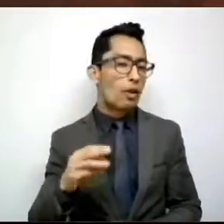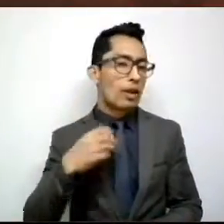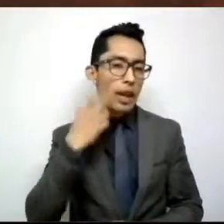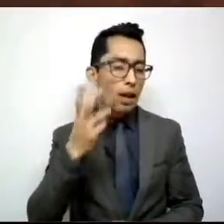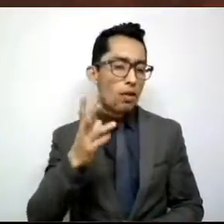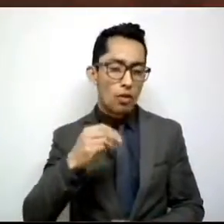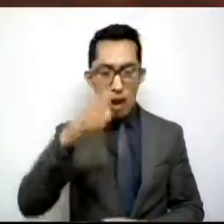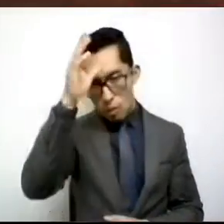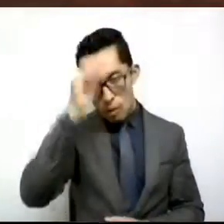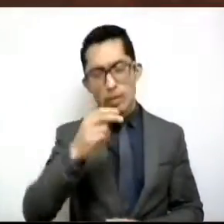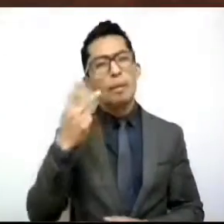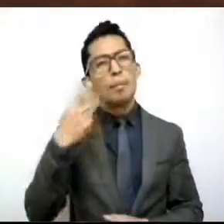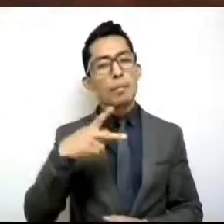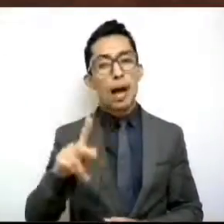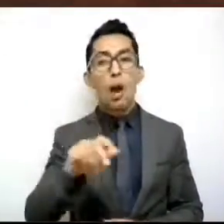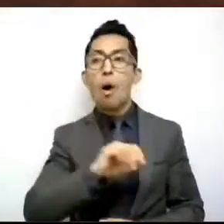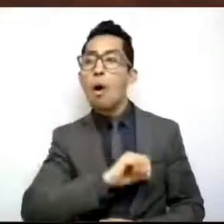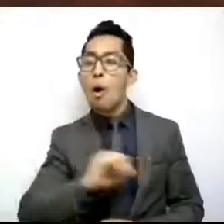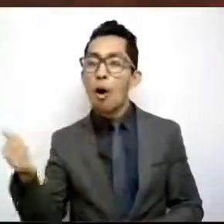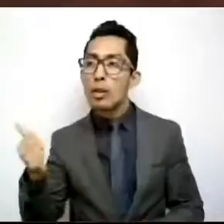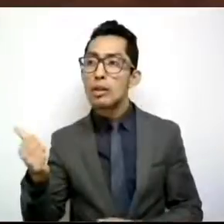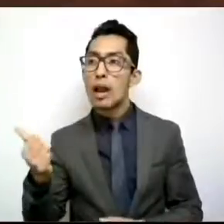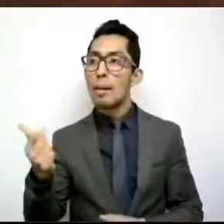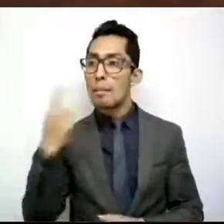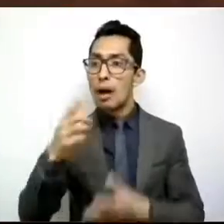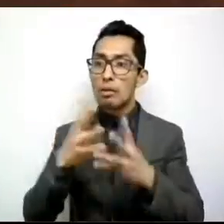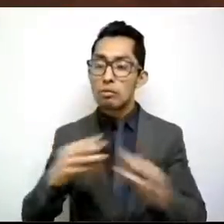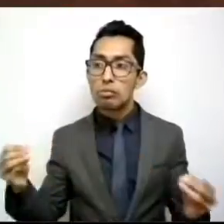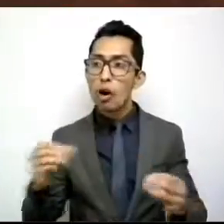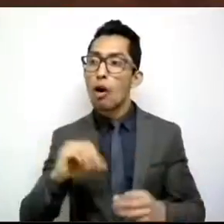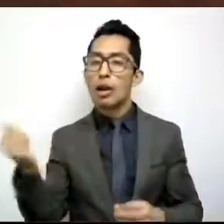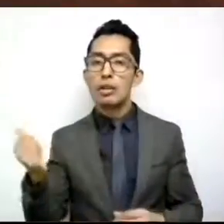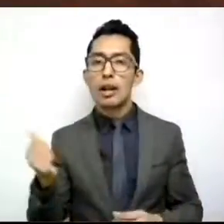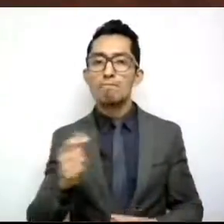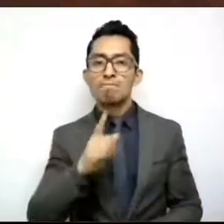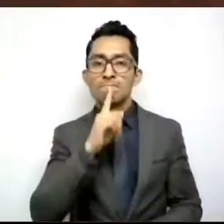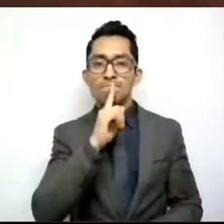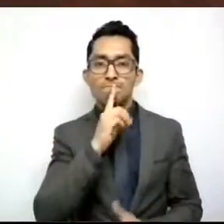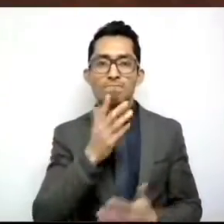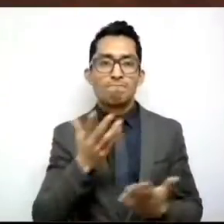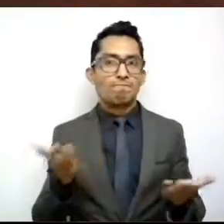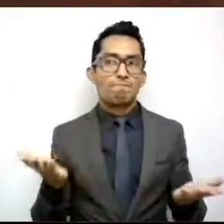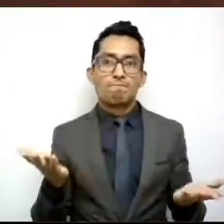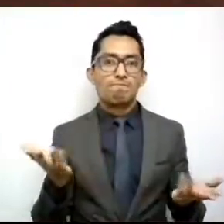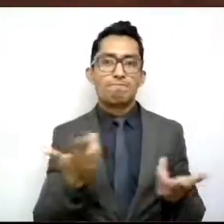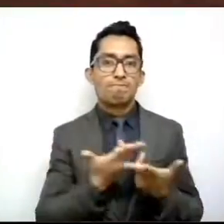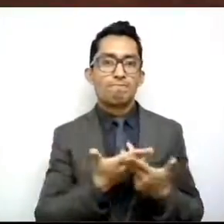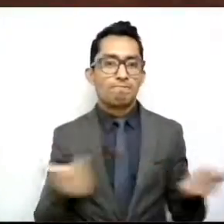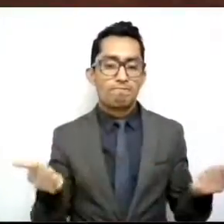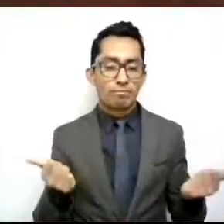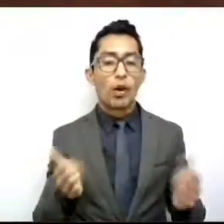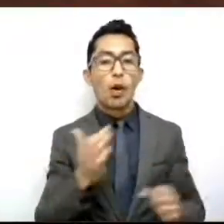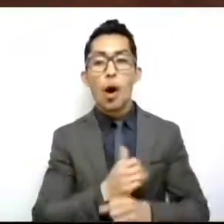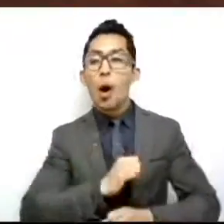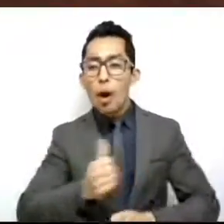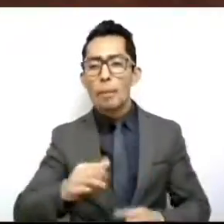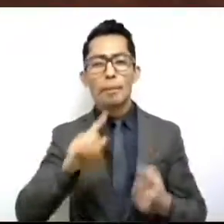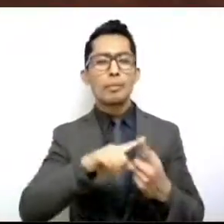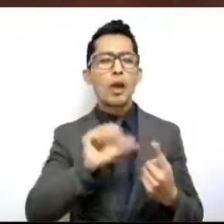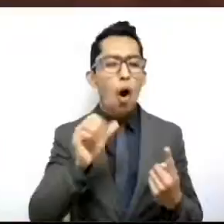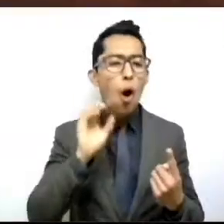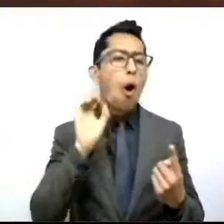¿Pero hay otra opción? No, en este momento no hay otra opción.